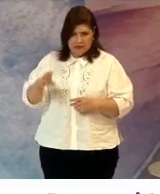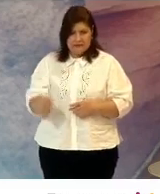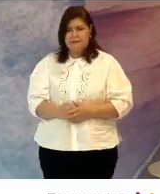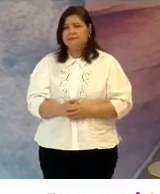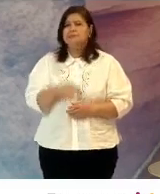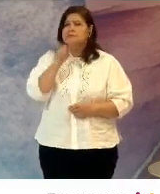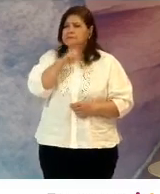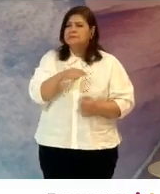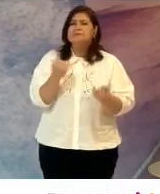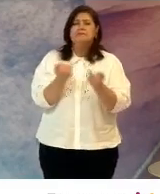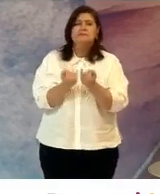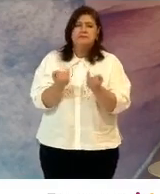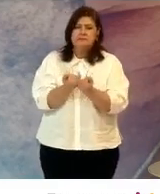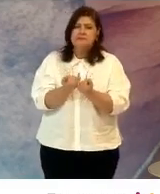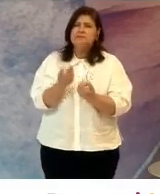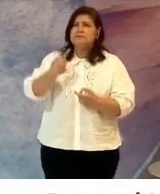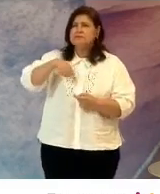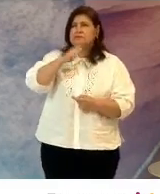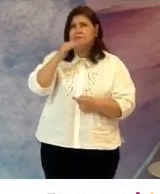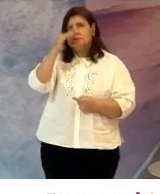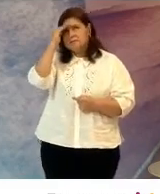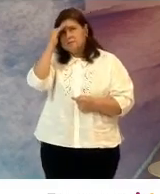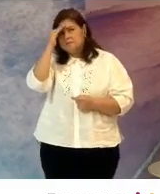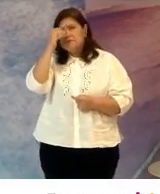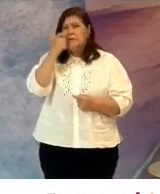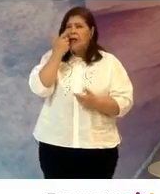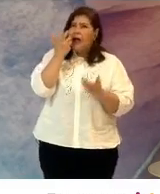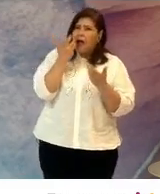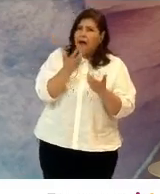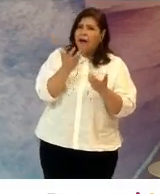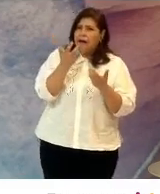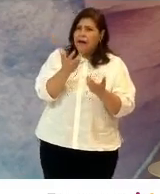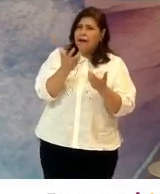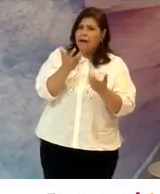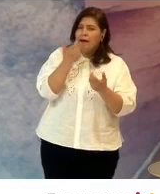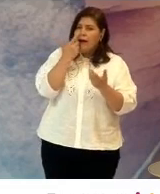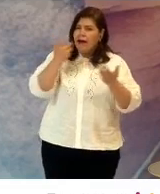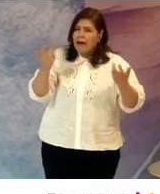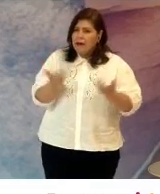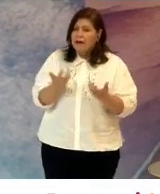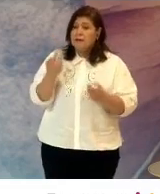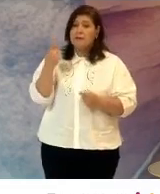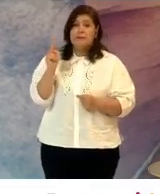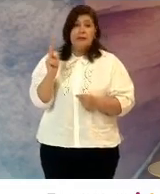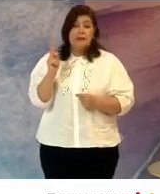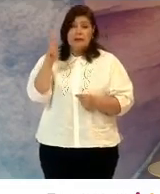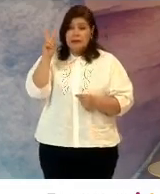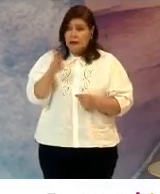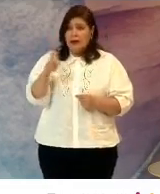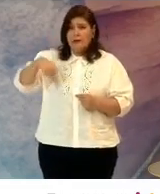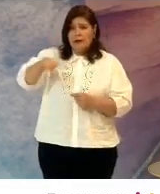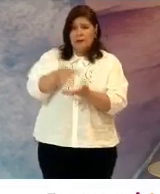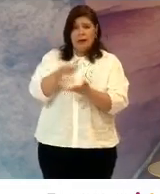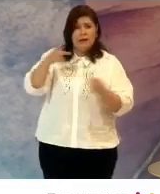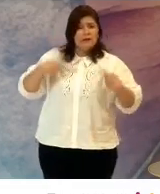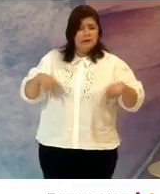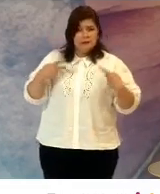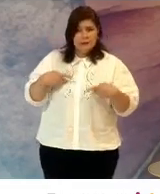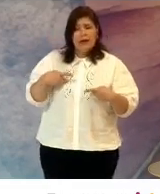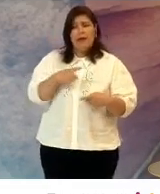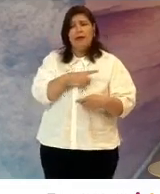siempre decimos que queremos hacer, y la mayoría de la gente está de acuerdo en que deberían de